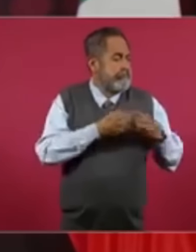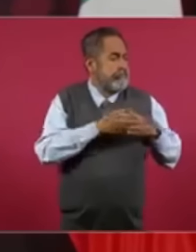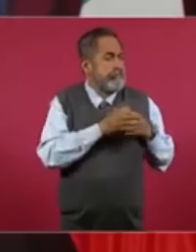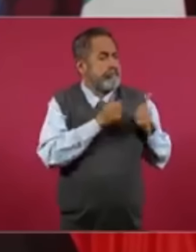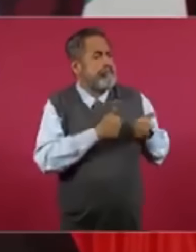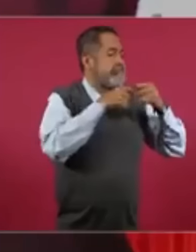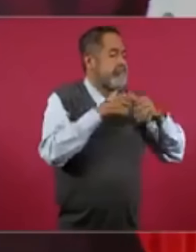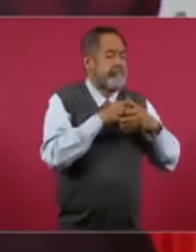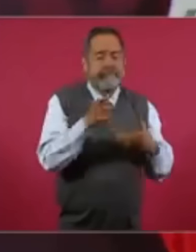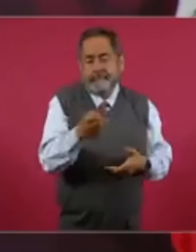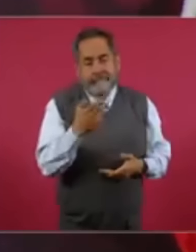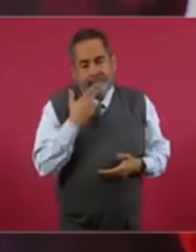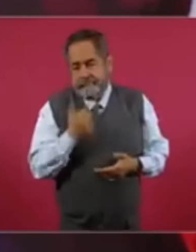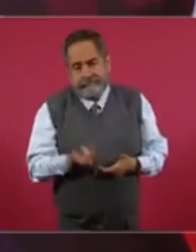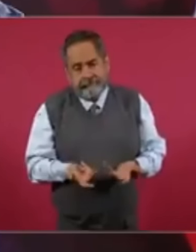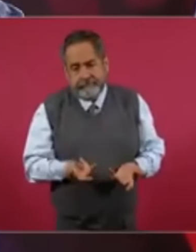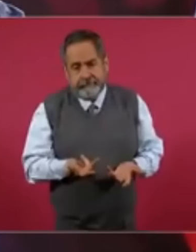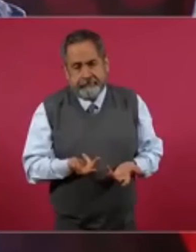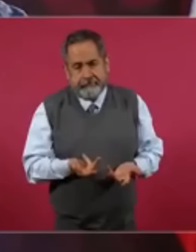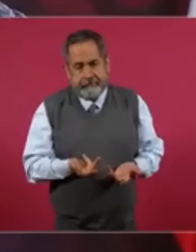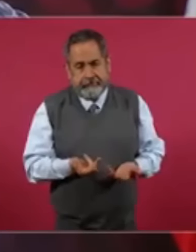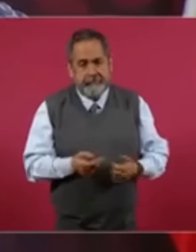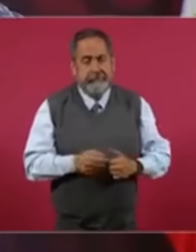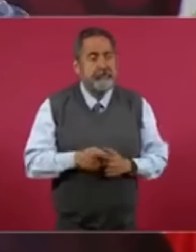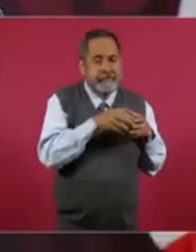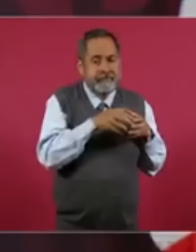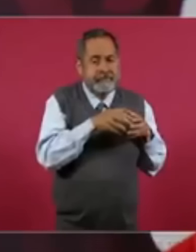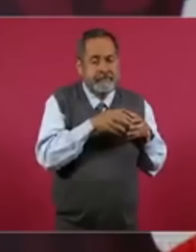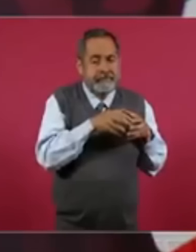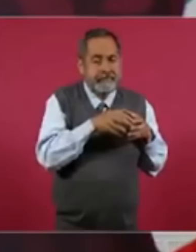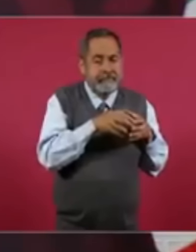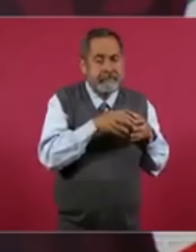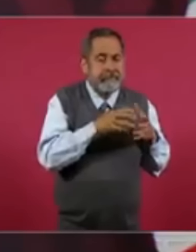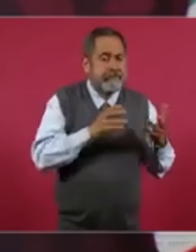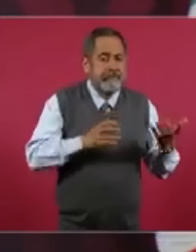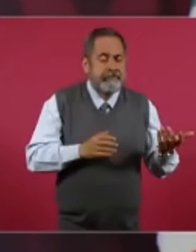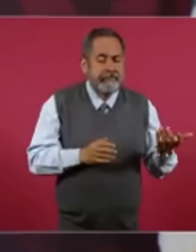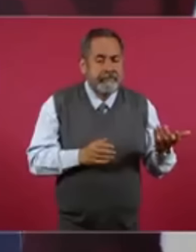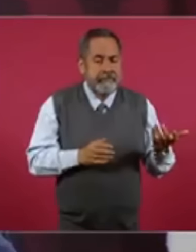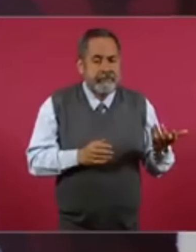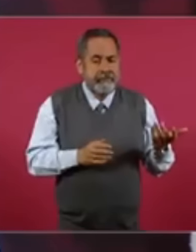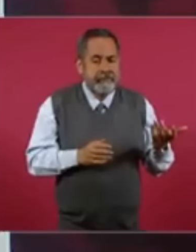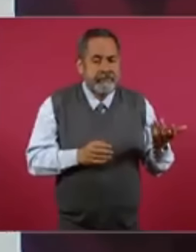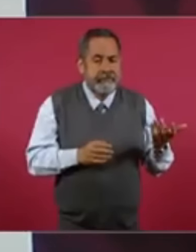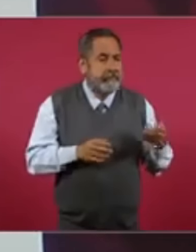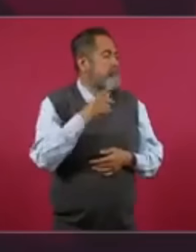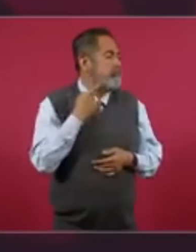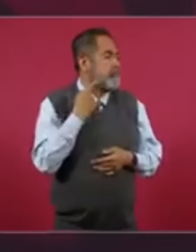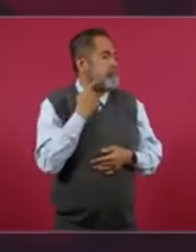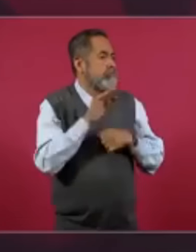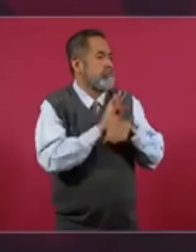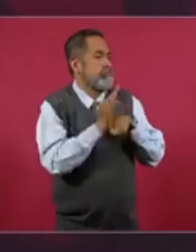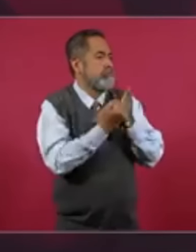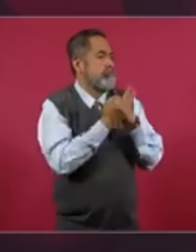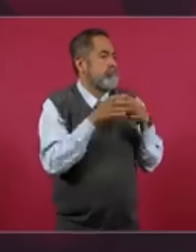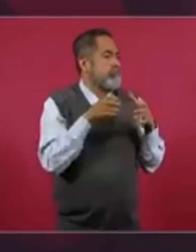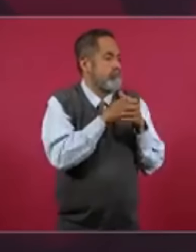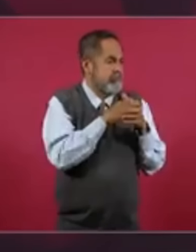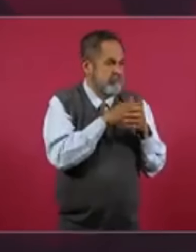en la cúpula, y nada más piensa en la llamada clase política y cree